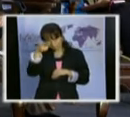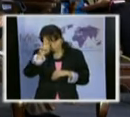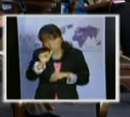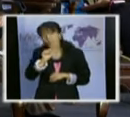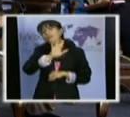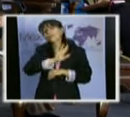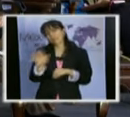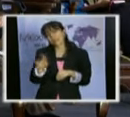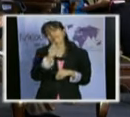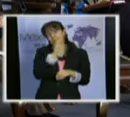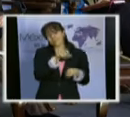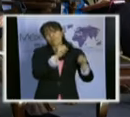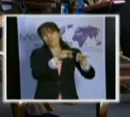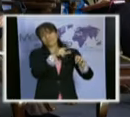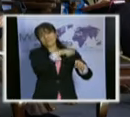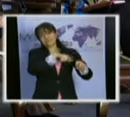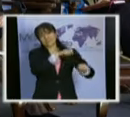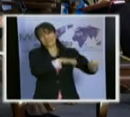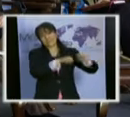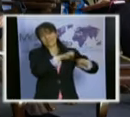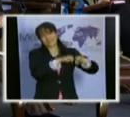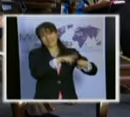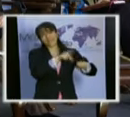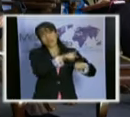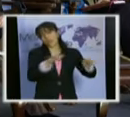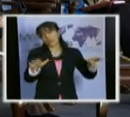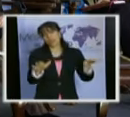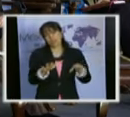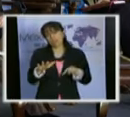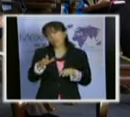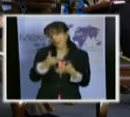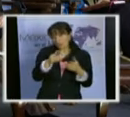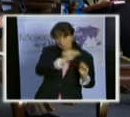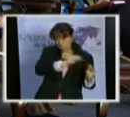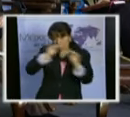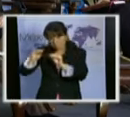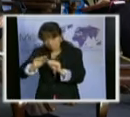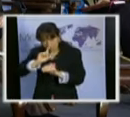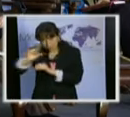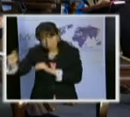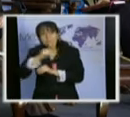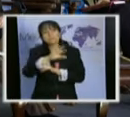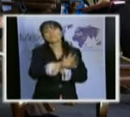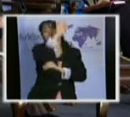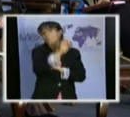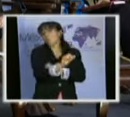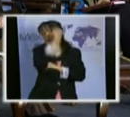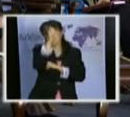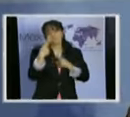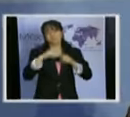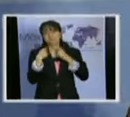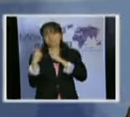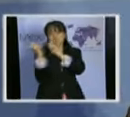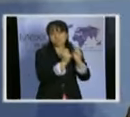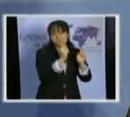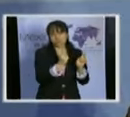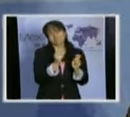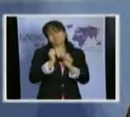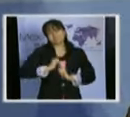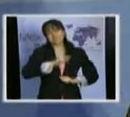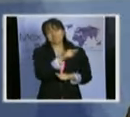persona haciendo esta misma labor de vínculo con las organizaciones de la sociedad civil. Y mientras les